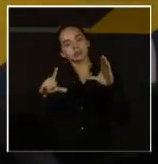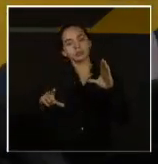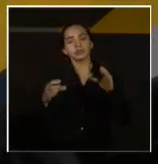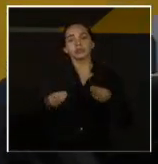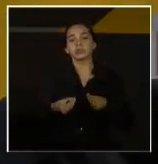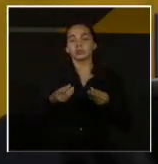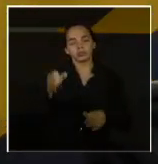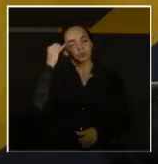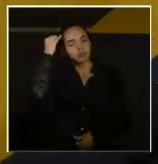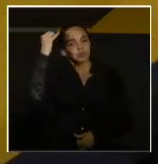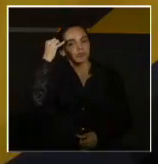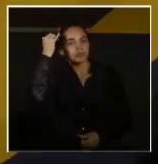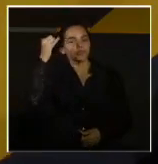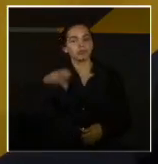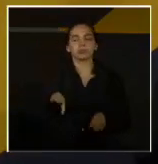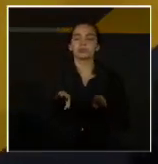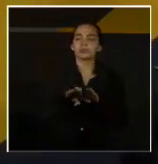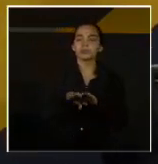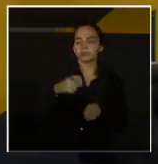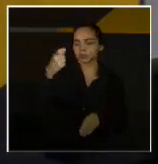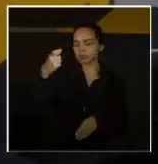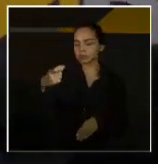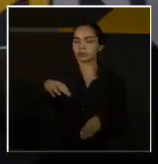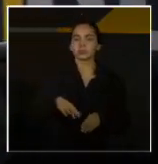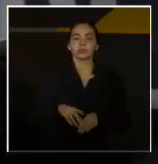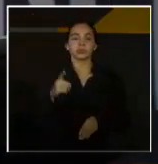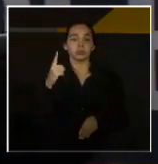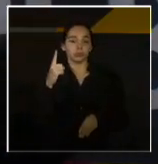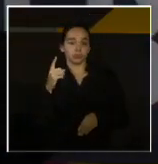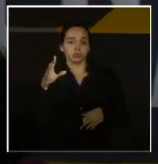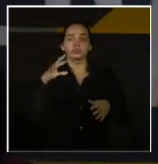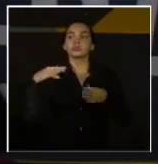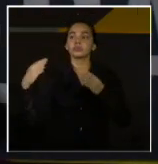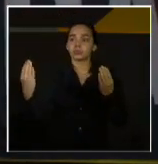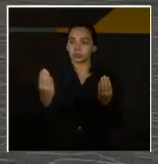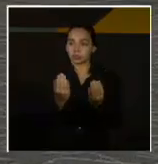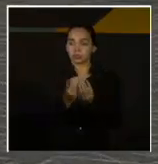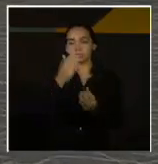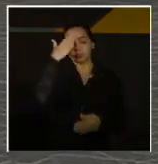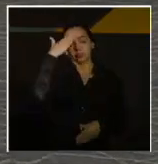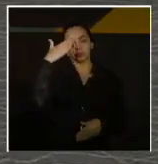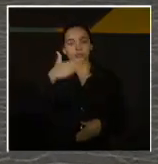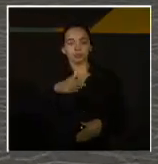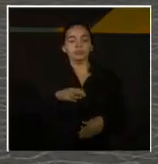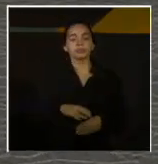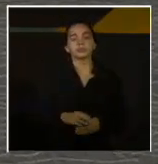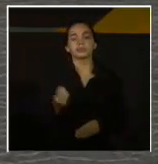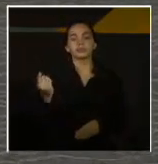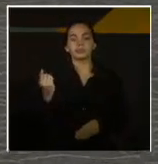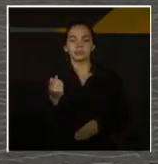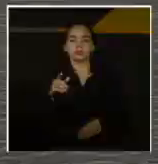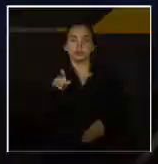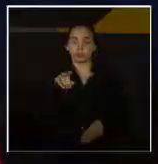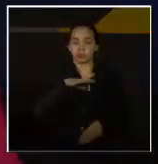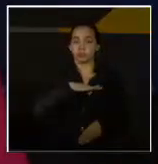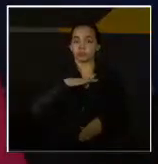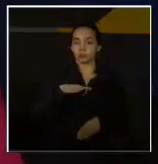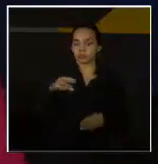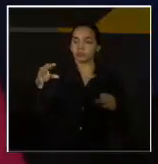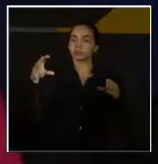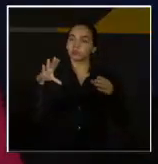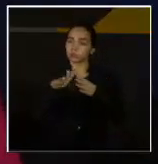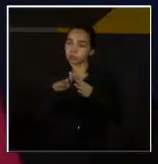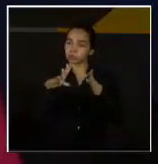idiosincrasia, de cómo somos, de que somos un pueblo, una sociedad que sabe que en la capacidad de la